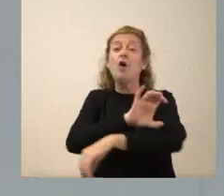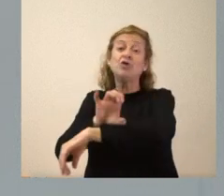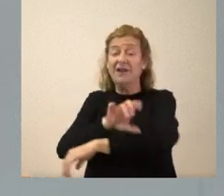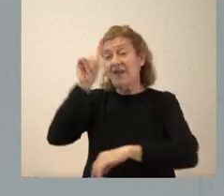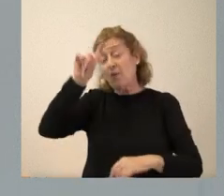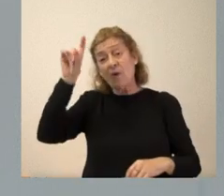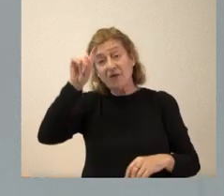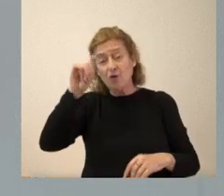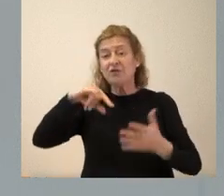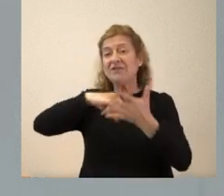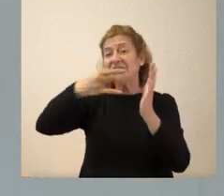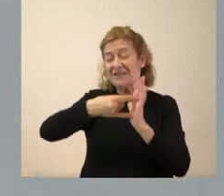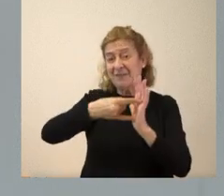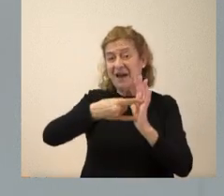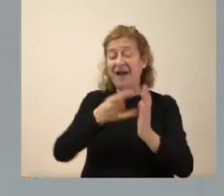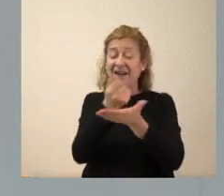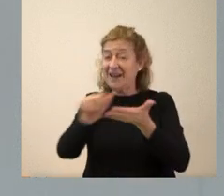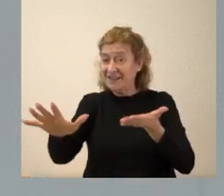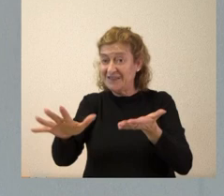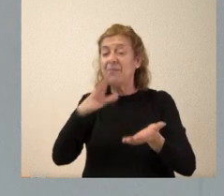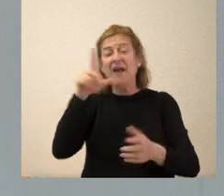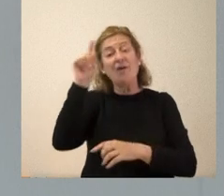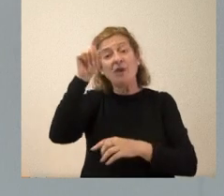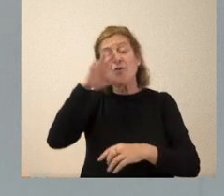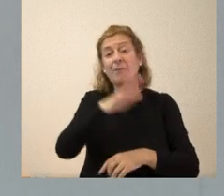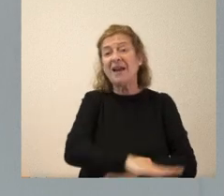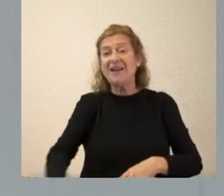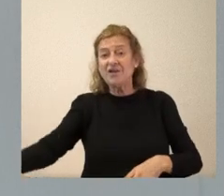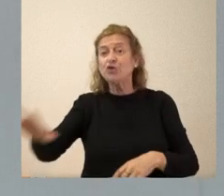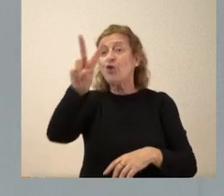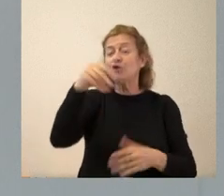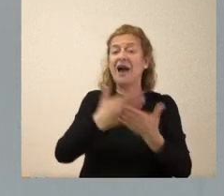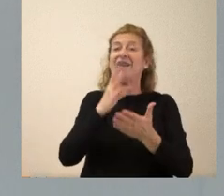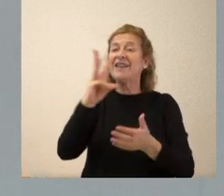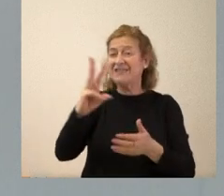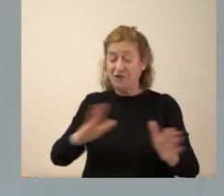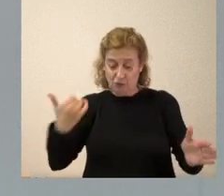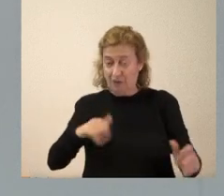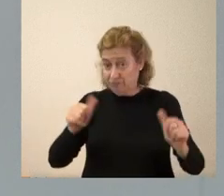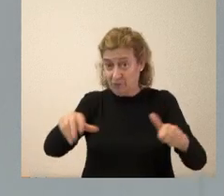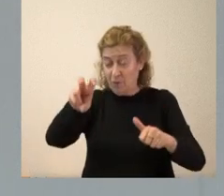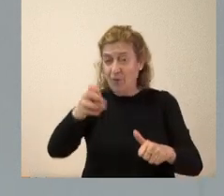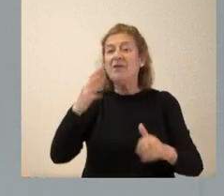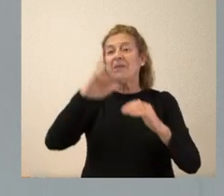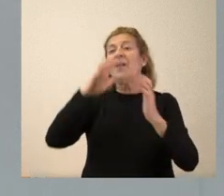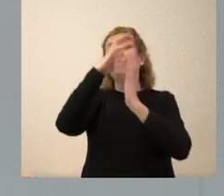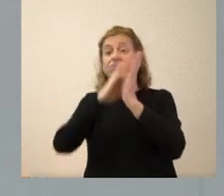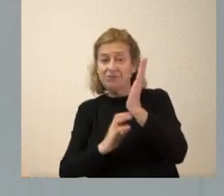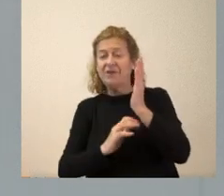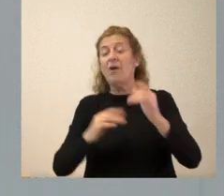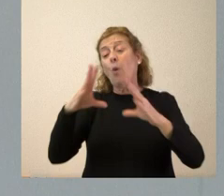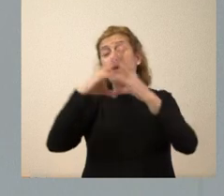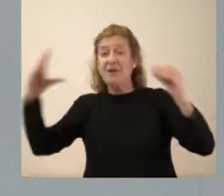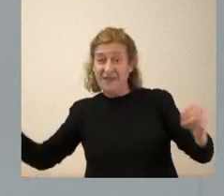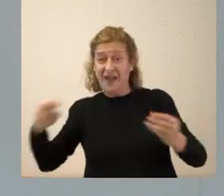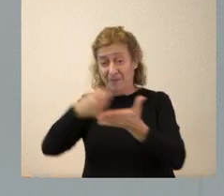el sistema gratuito de educación para niños de 2 a 3 años que ha entrado en vigor la bajada de las tasas universitarias